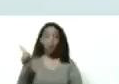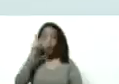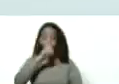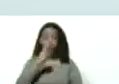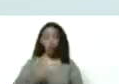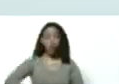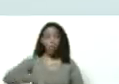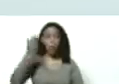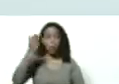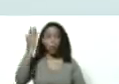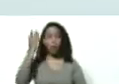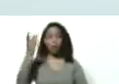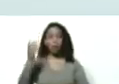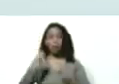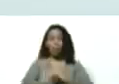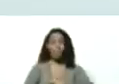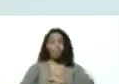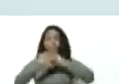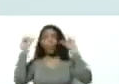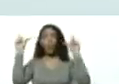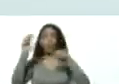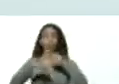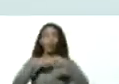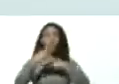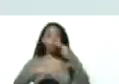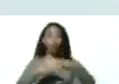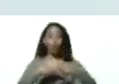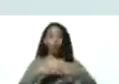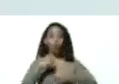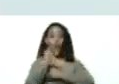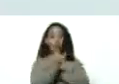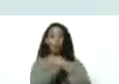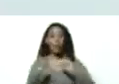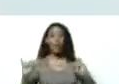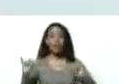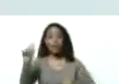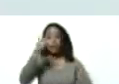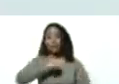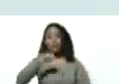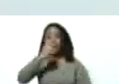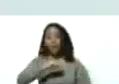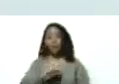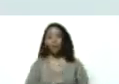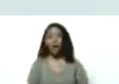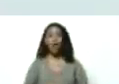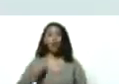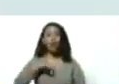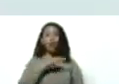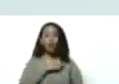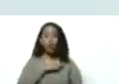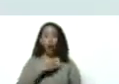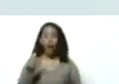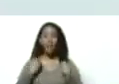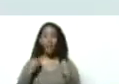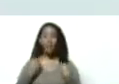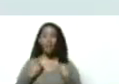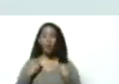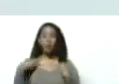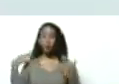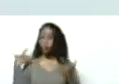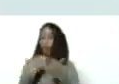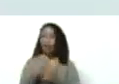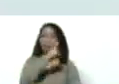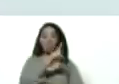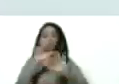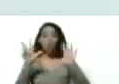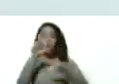gloriosos de despertar de revolución de independencia de resistencia nosotros que vivimos hace 18